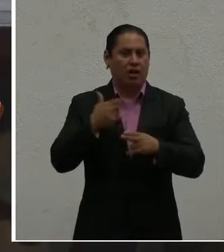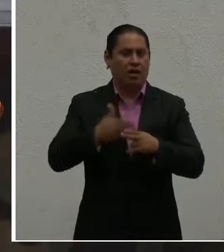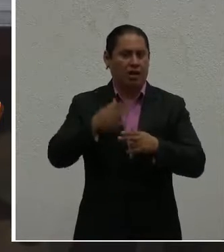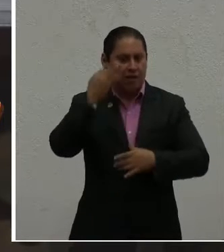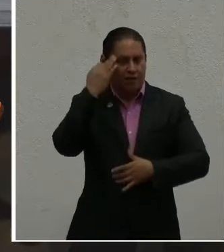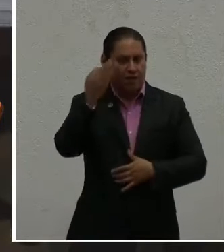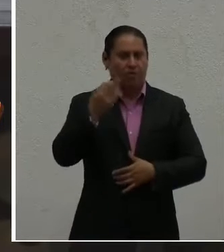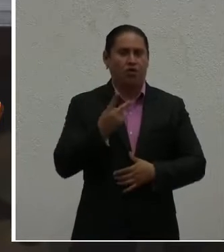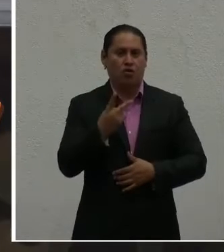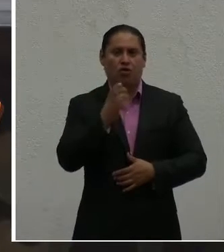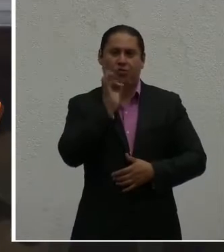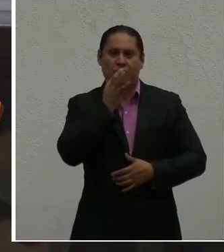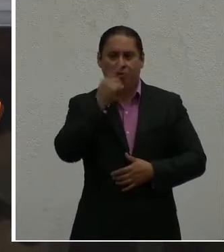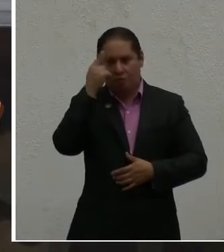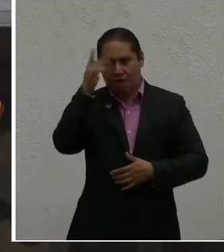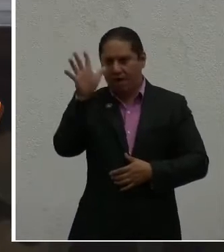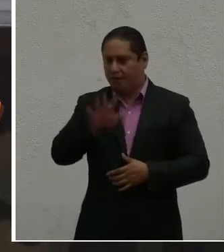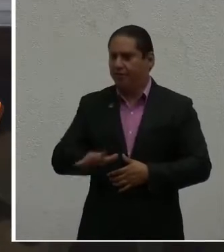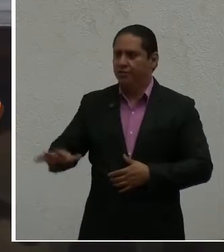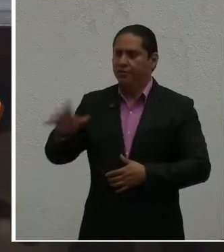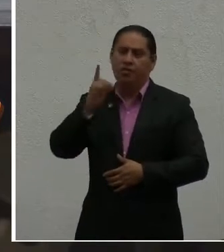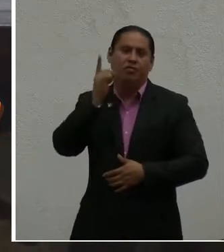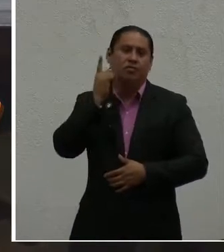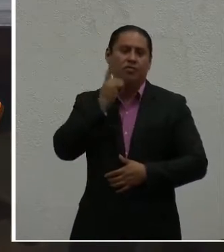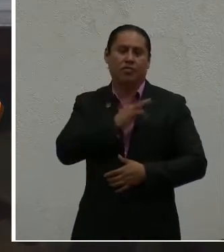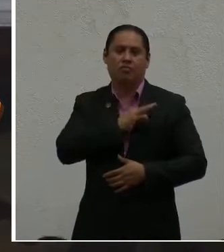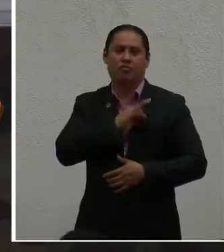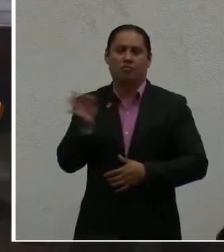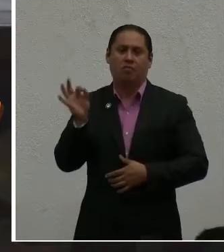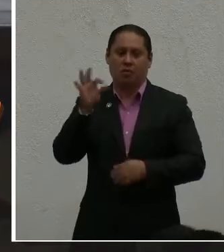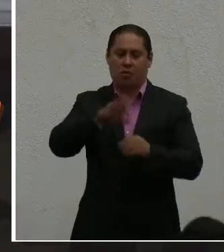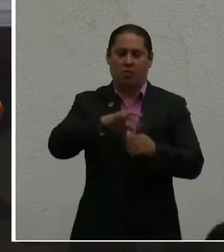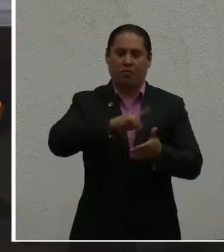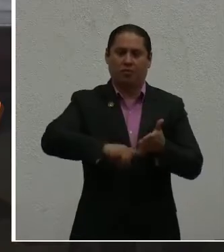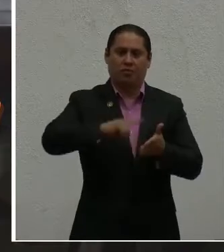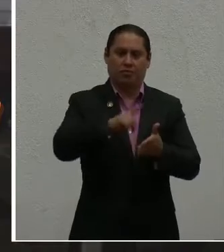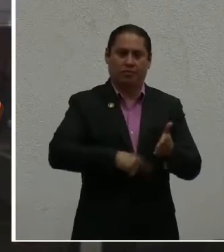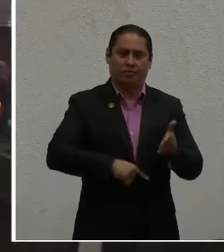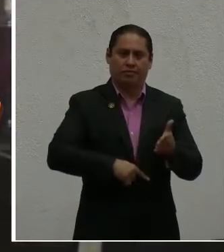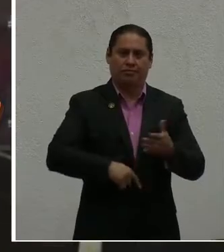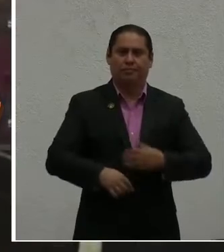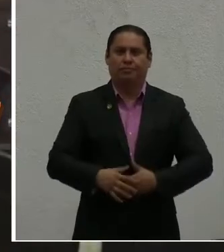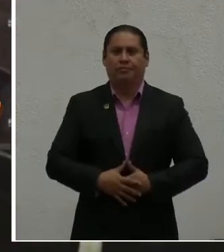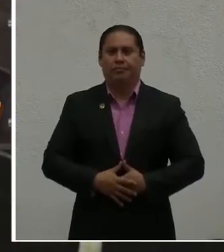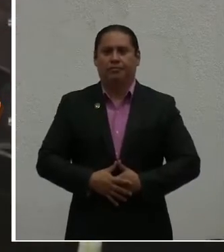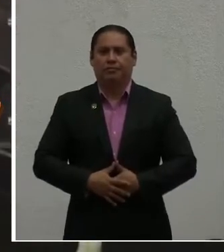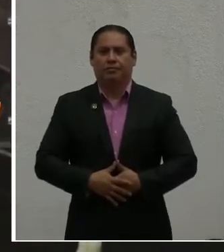tiempo máximo de 2 minutos para que los diputados y las diputadas emitan su voto.